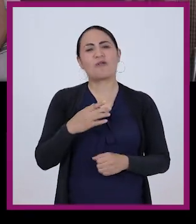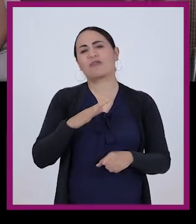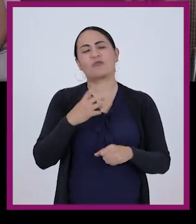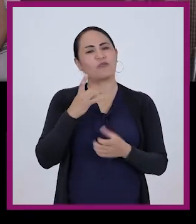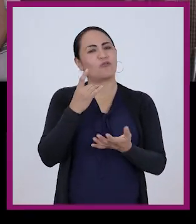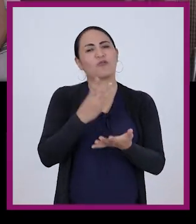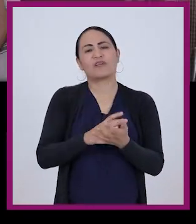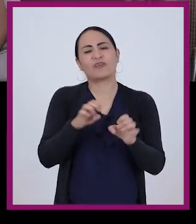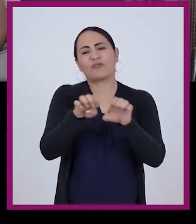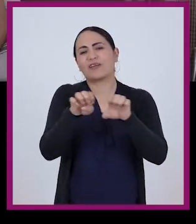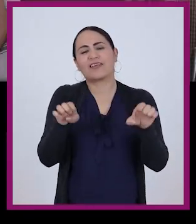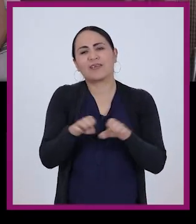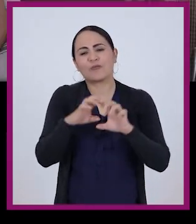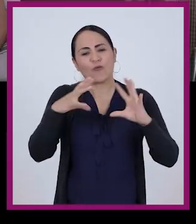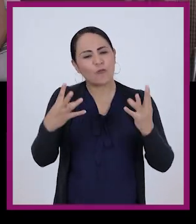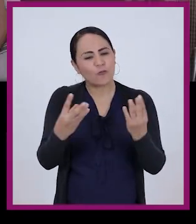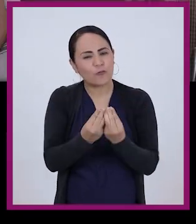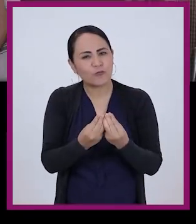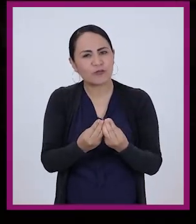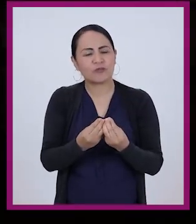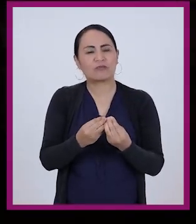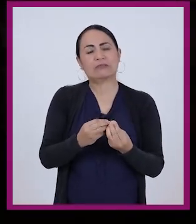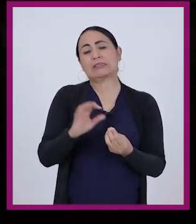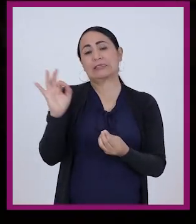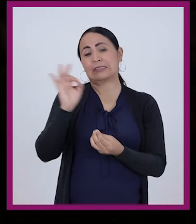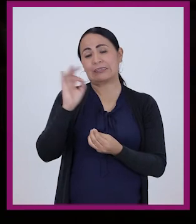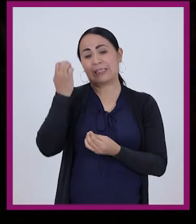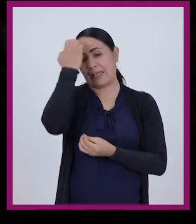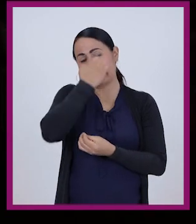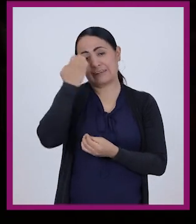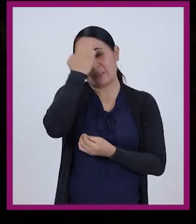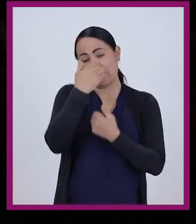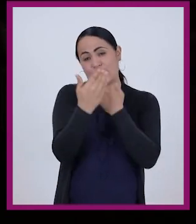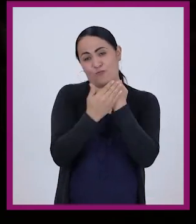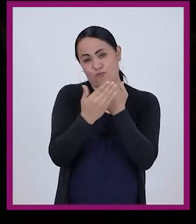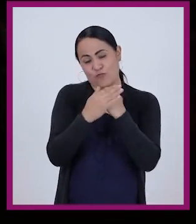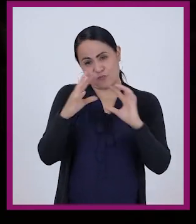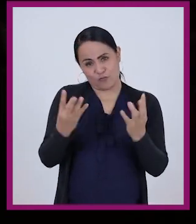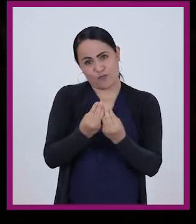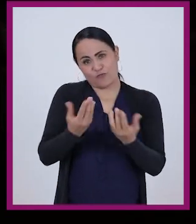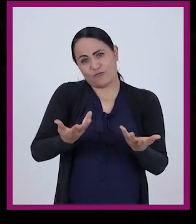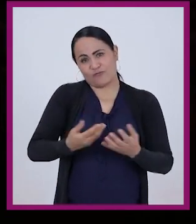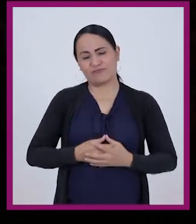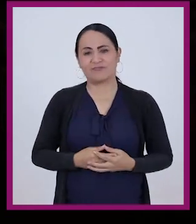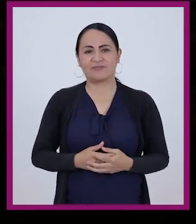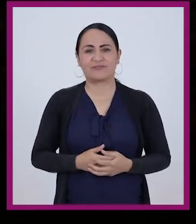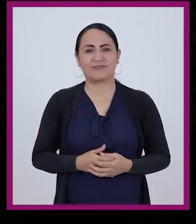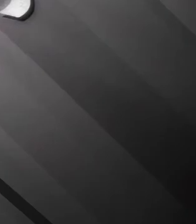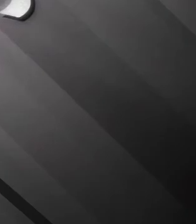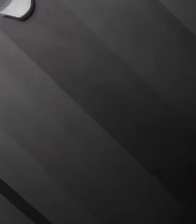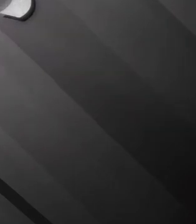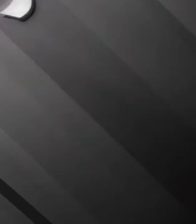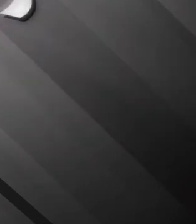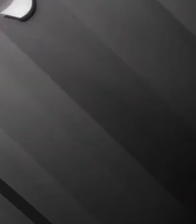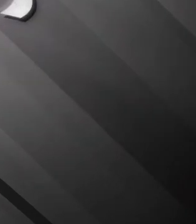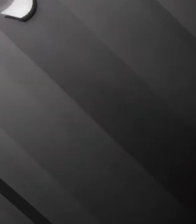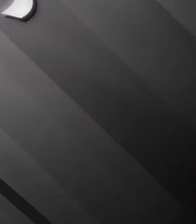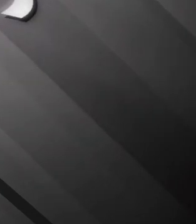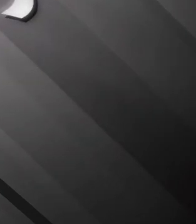eh? Ya solo voy a querer trabajar en equipo. Podríamos empezar con los exámenes, Itla.